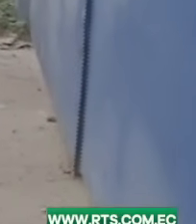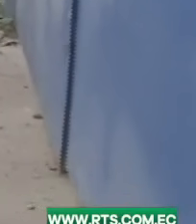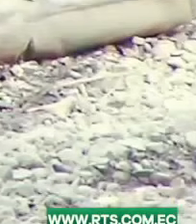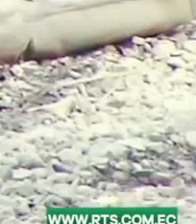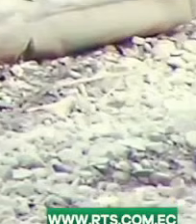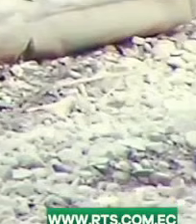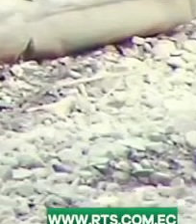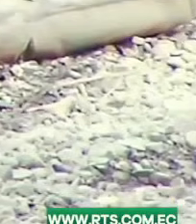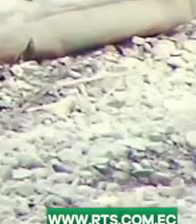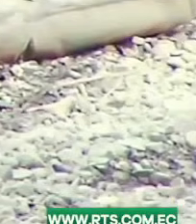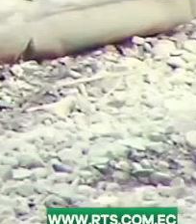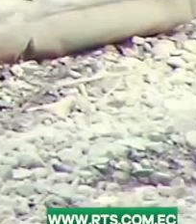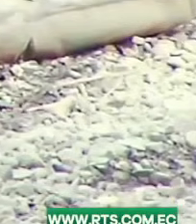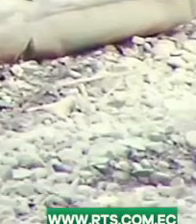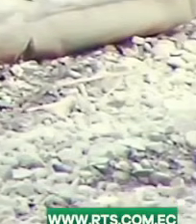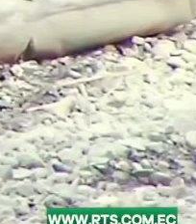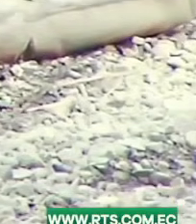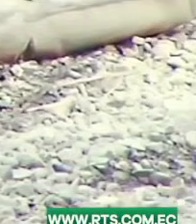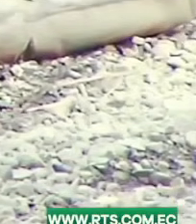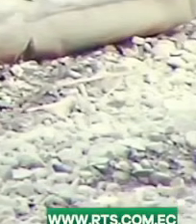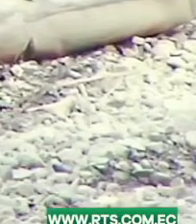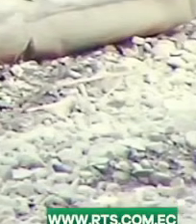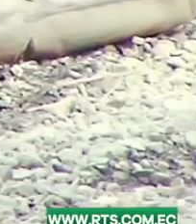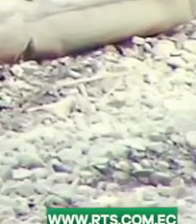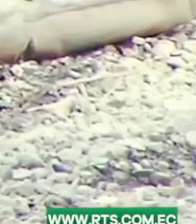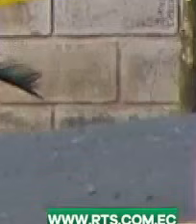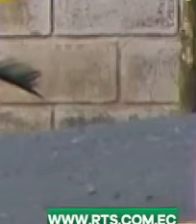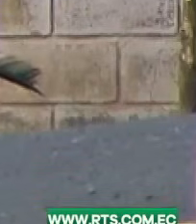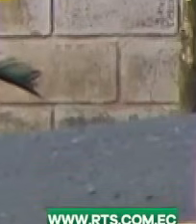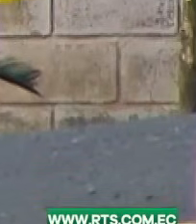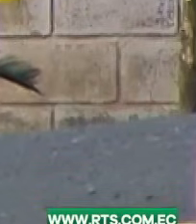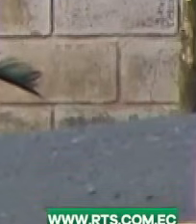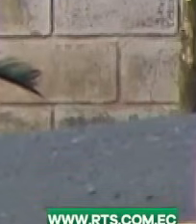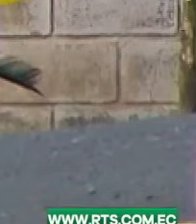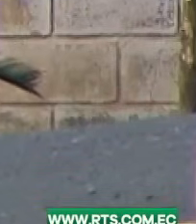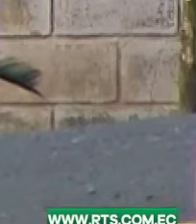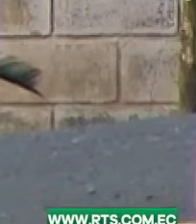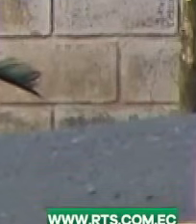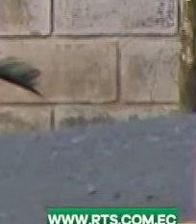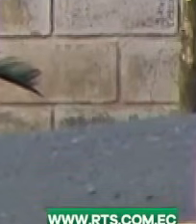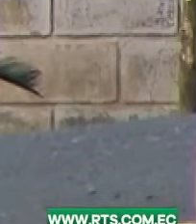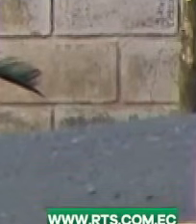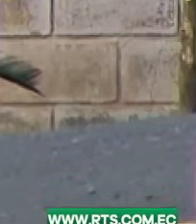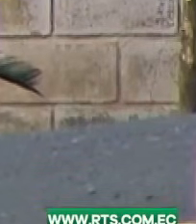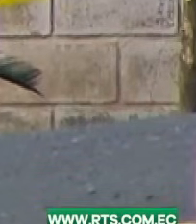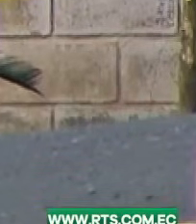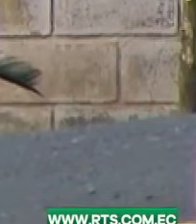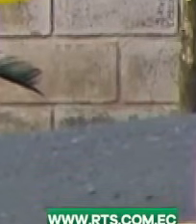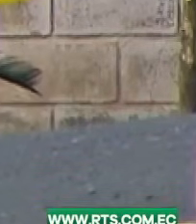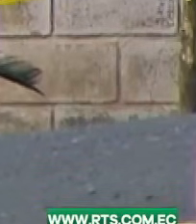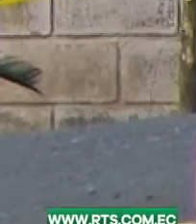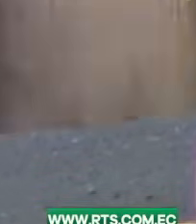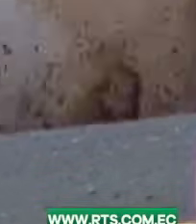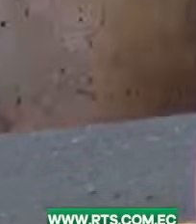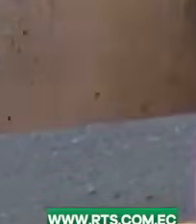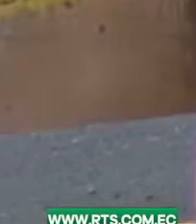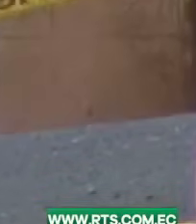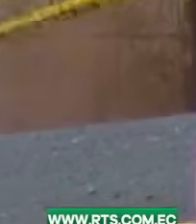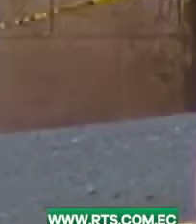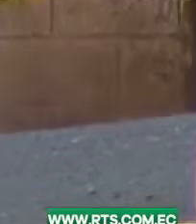terror, quedaron los peligrosos tacos que generan destrucción. En ese lugar despejado hubo una detonación controlada.